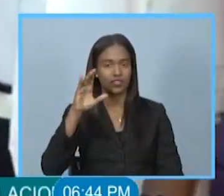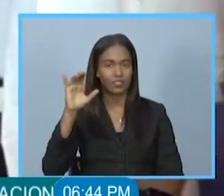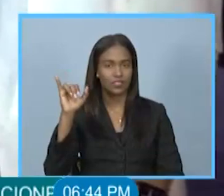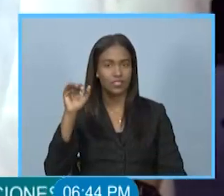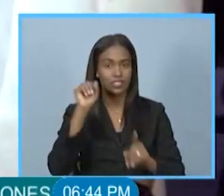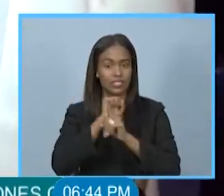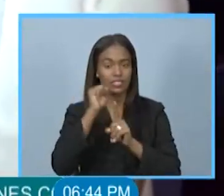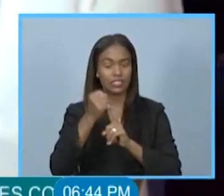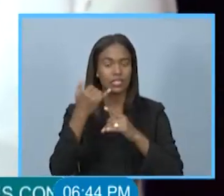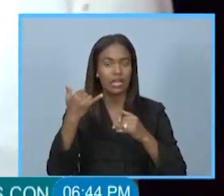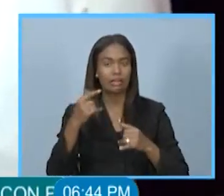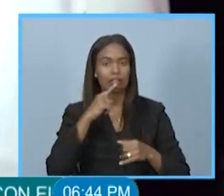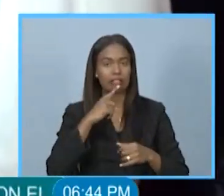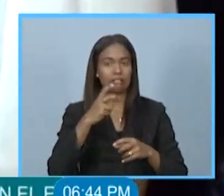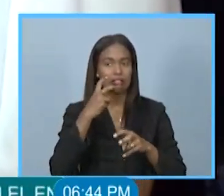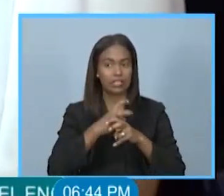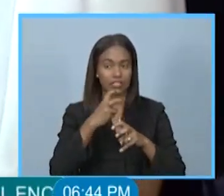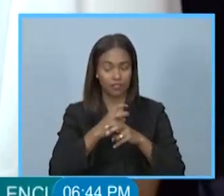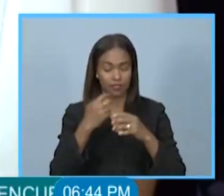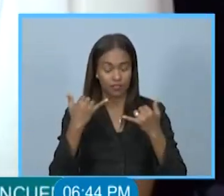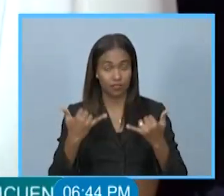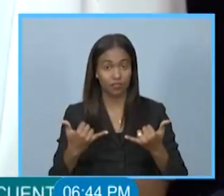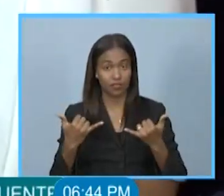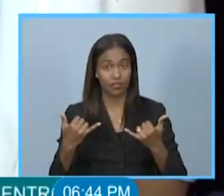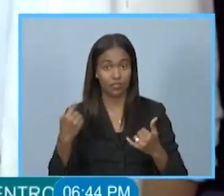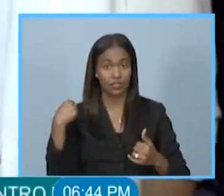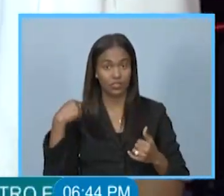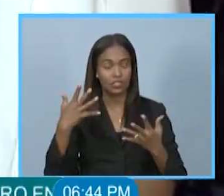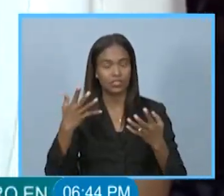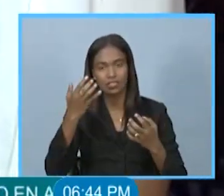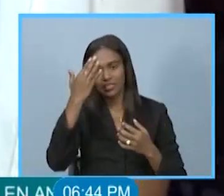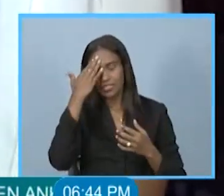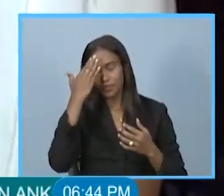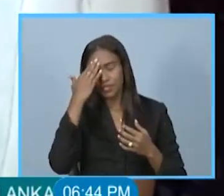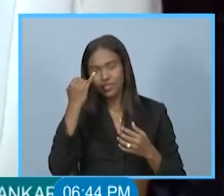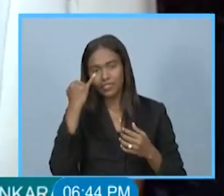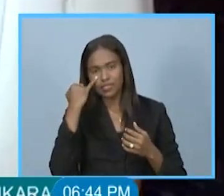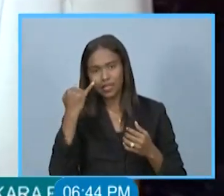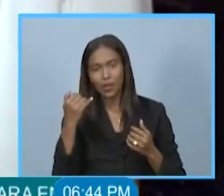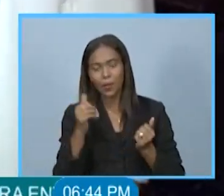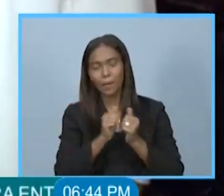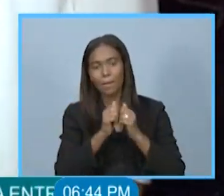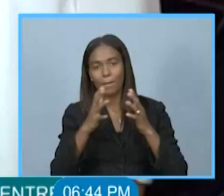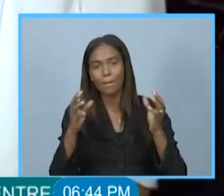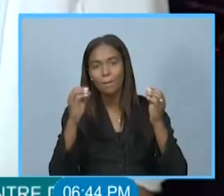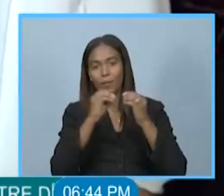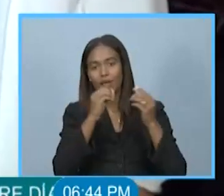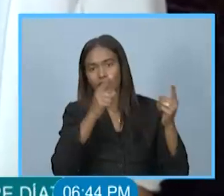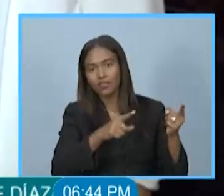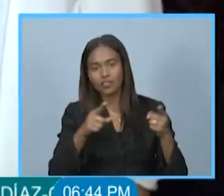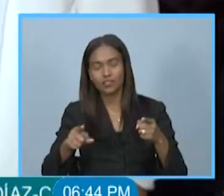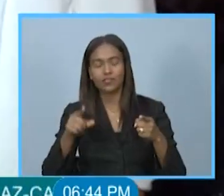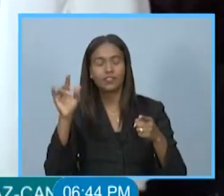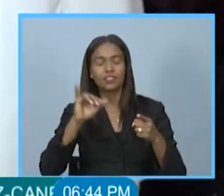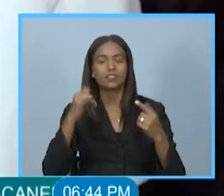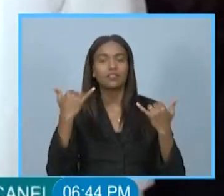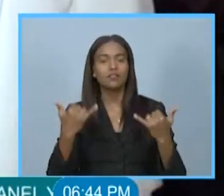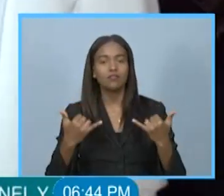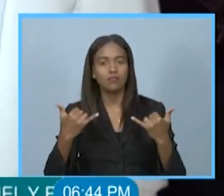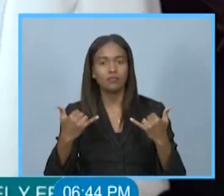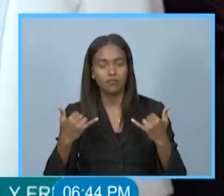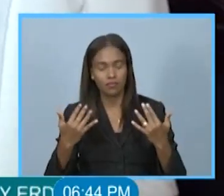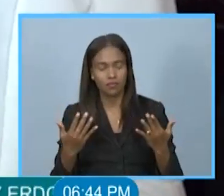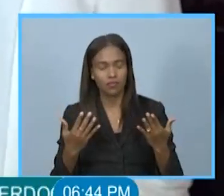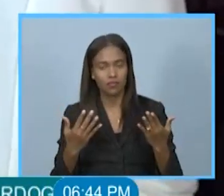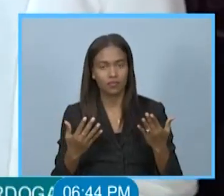la situación es un poquito difícil Nos gustaría que nos ampliará un poquito sobre lo que está pasando y estas